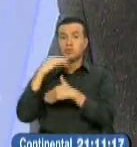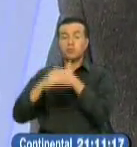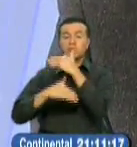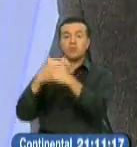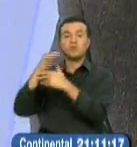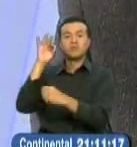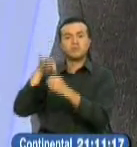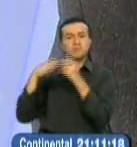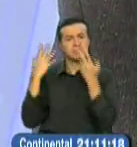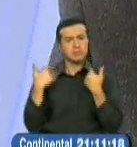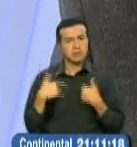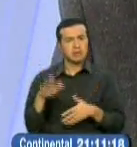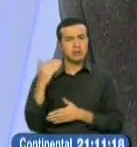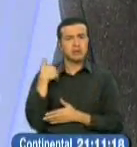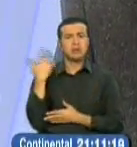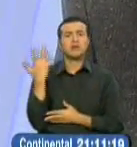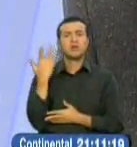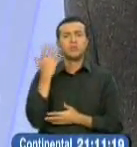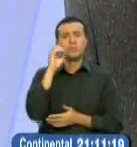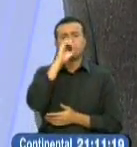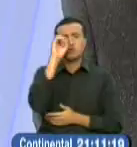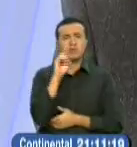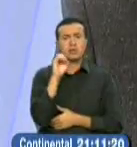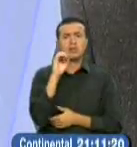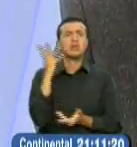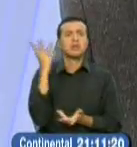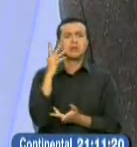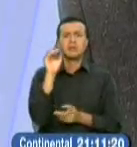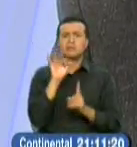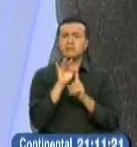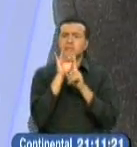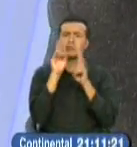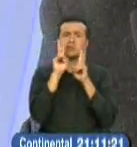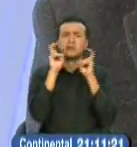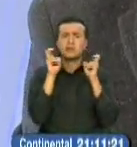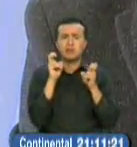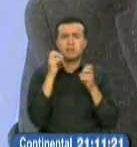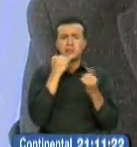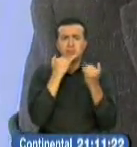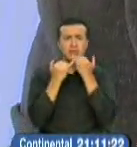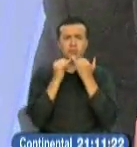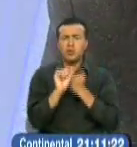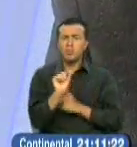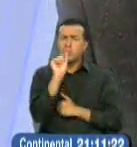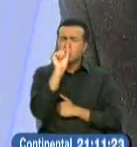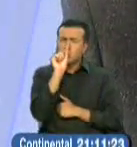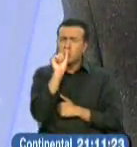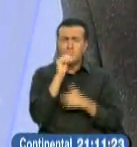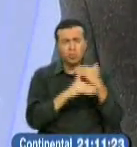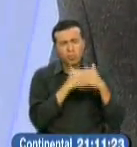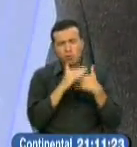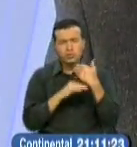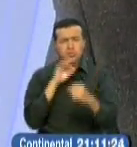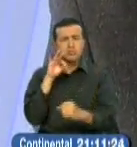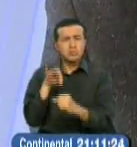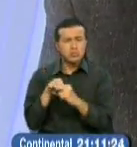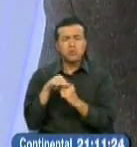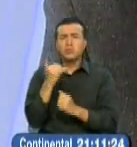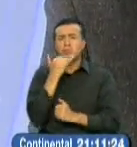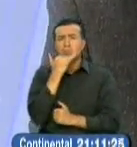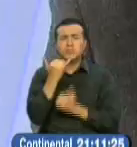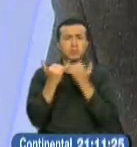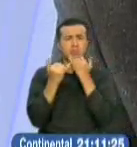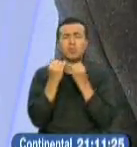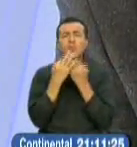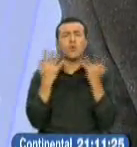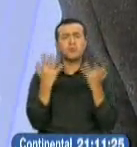electoral, inclusive también hemos tenido el porcentaje más bajo histórico con respecto a las inconsistencias. En todo este proceso electoral, el porcentaje